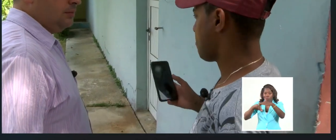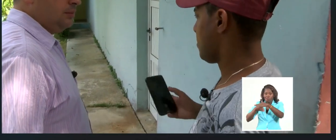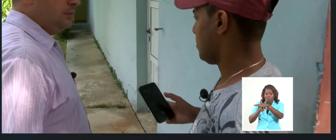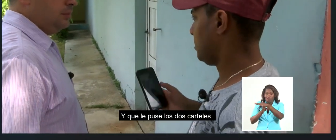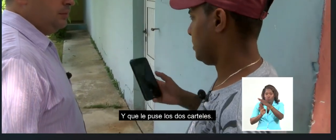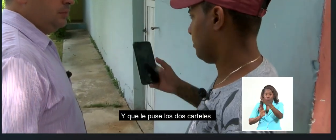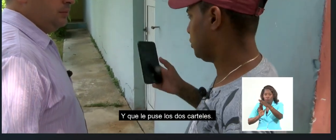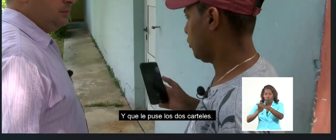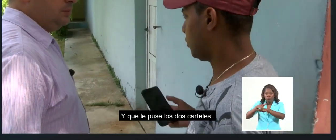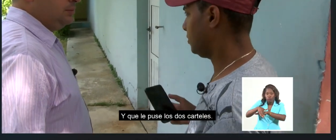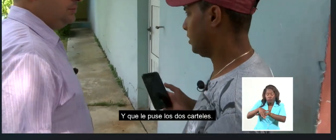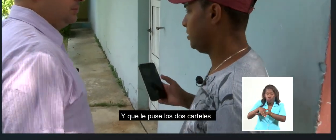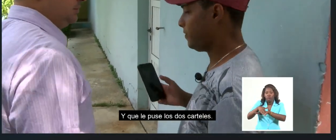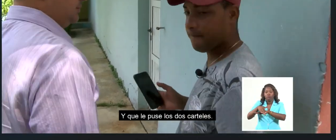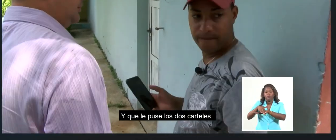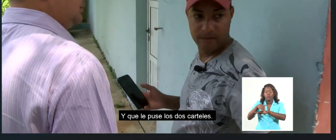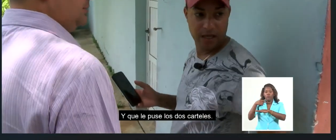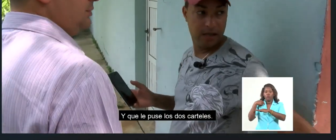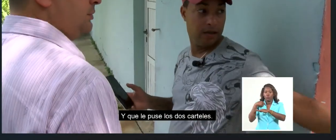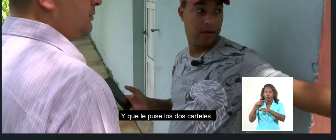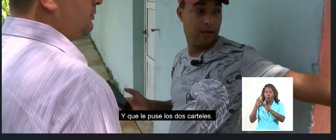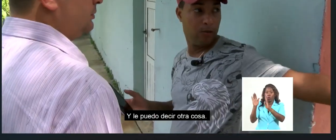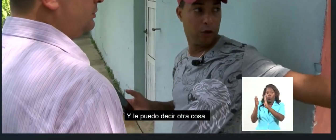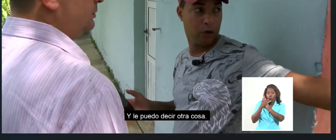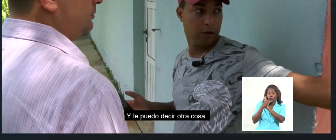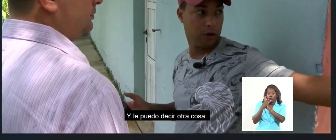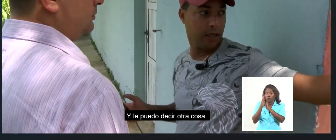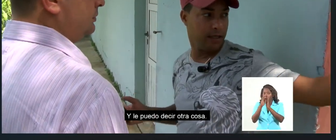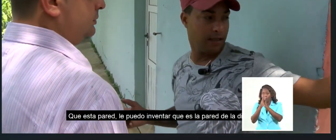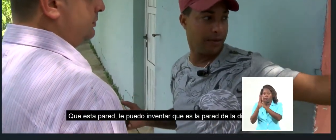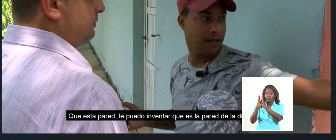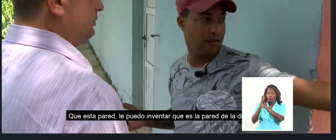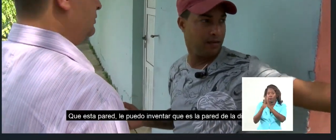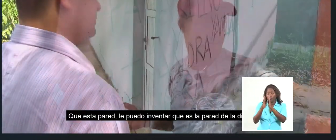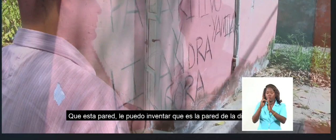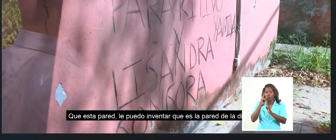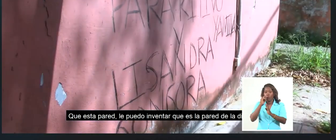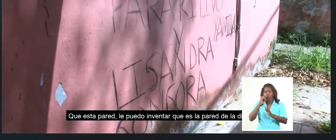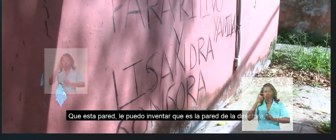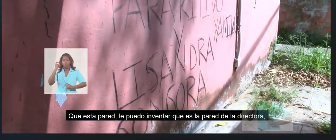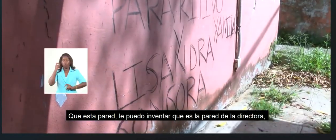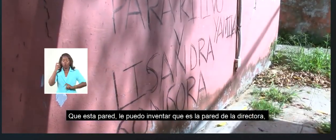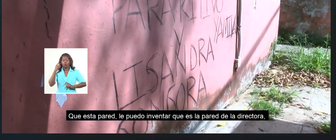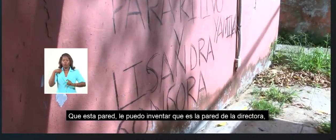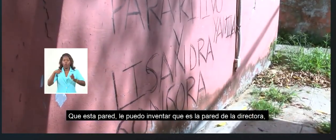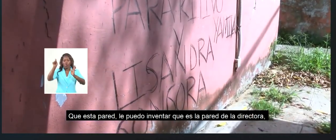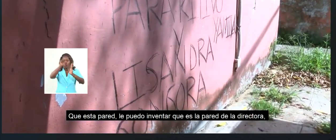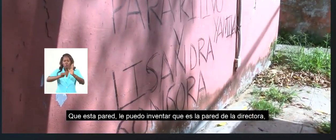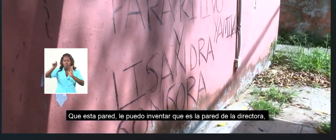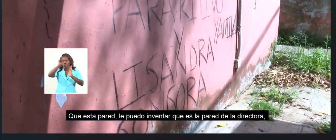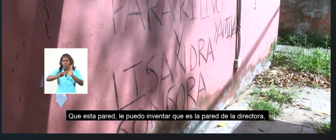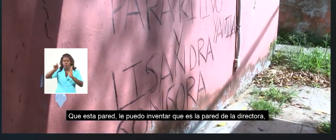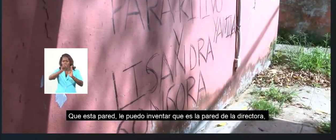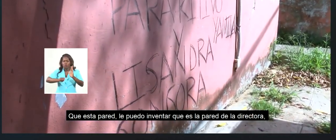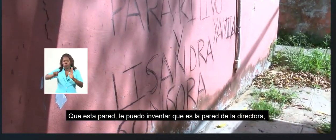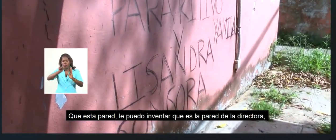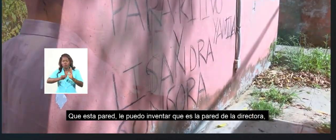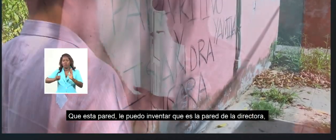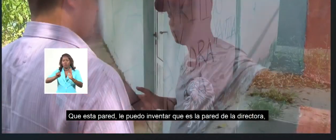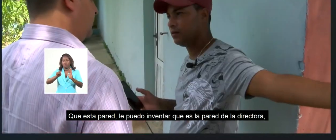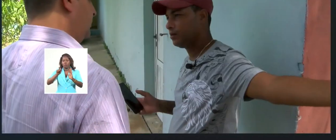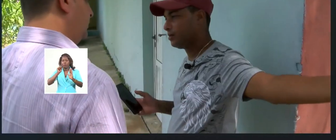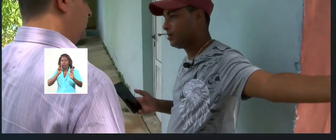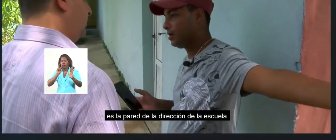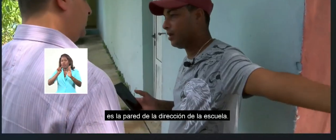custodio. Y le puse dos carteles. Y le puedo decir otra cosa, que es esta vare, que es la vare de la